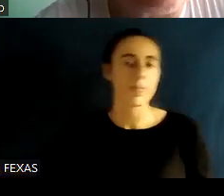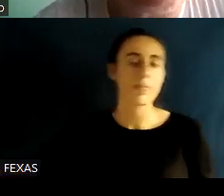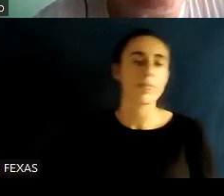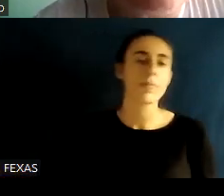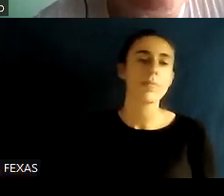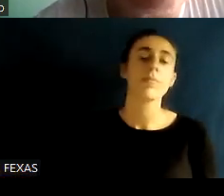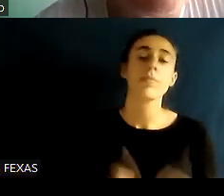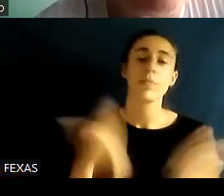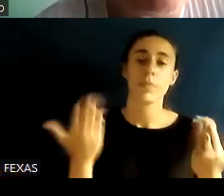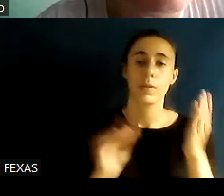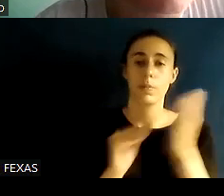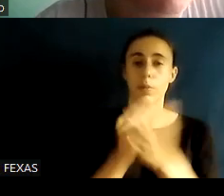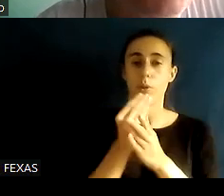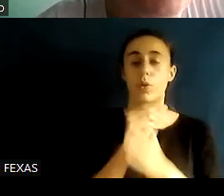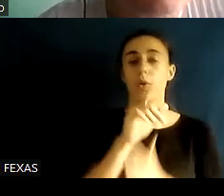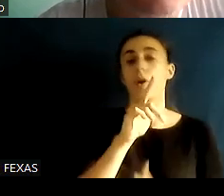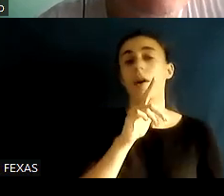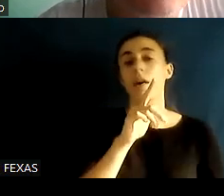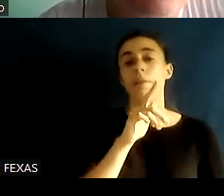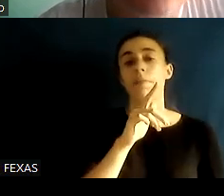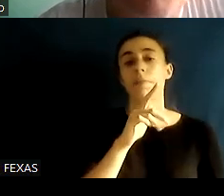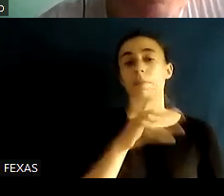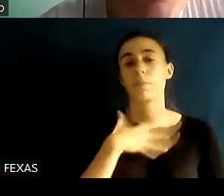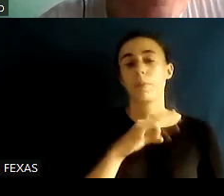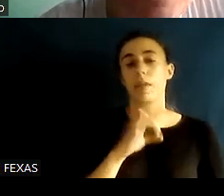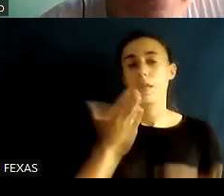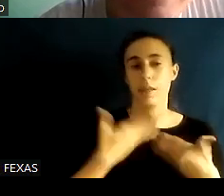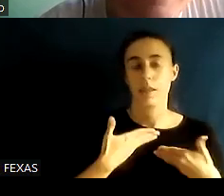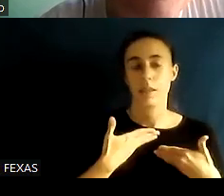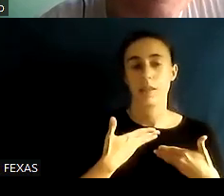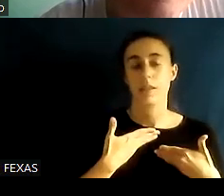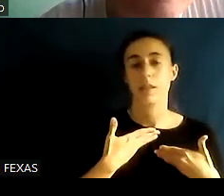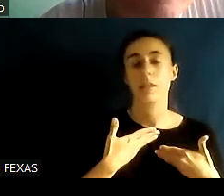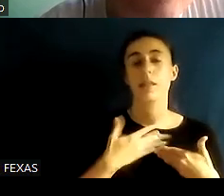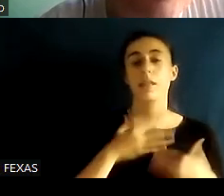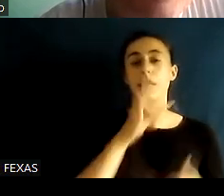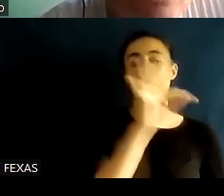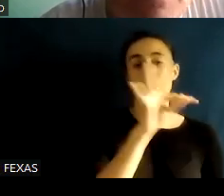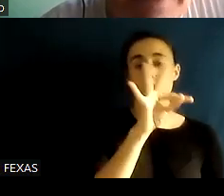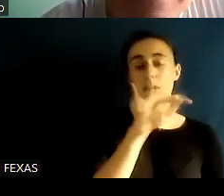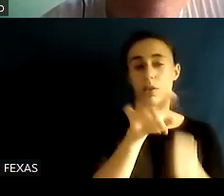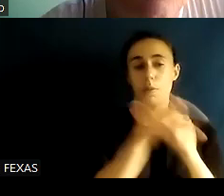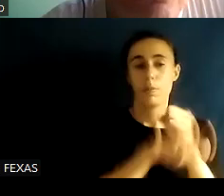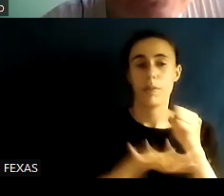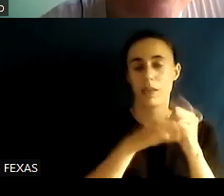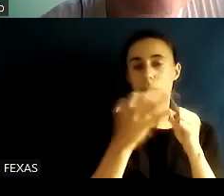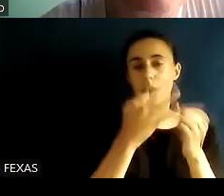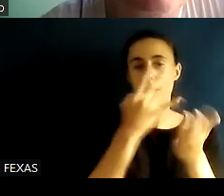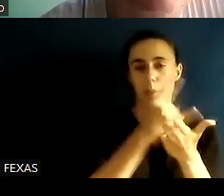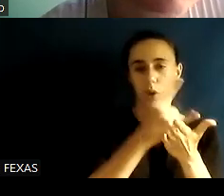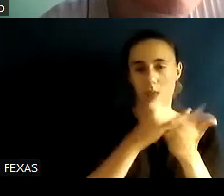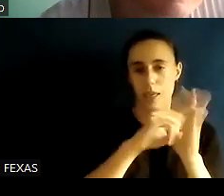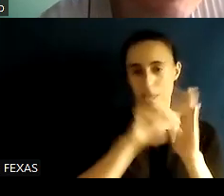Entonces, productos LR que nos puedan venir bien. Hemos dicho que el triptófano es un aminoácido esencial que ha de venir de una proteína completa. Por lo